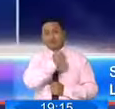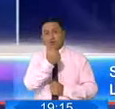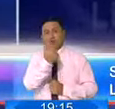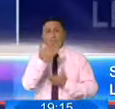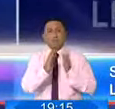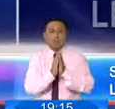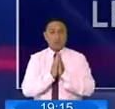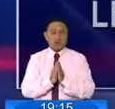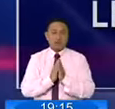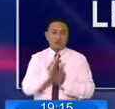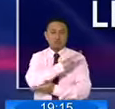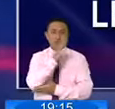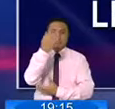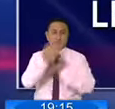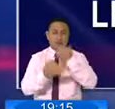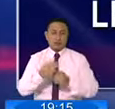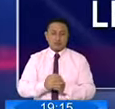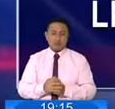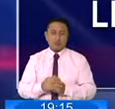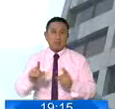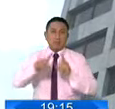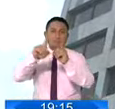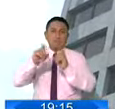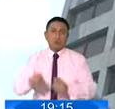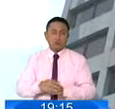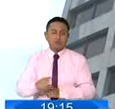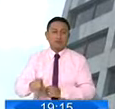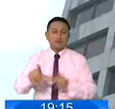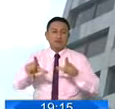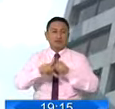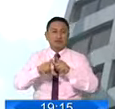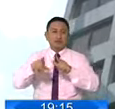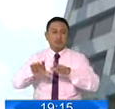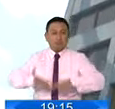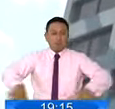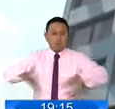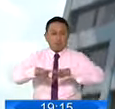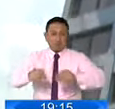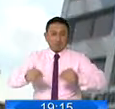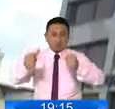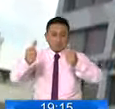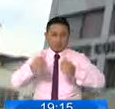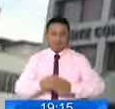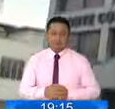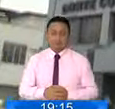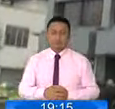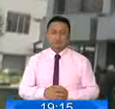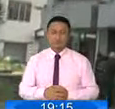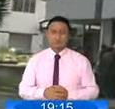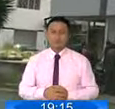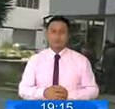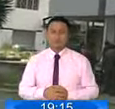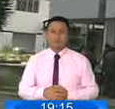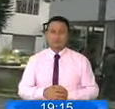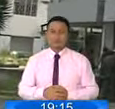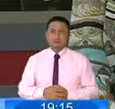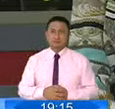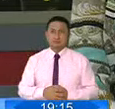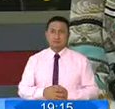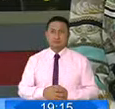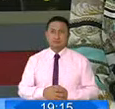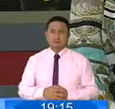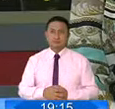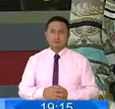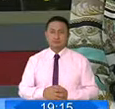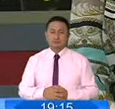curiae, pero a la pregunta sobre la derogación de la ley de plusvalía, informó Priscila Cadena.